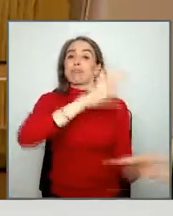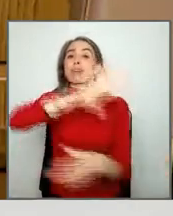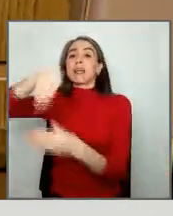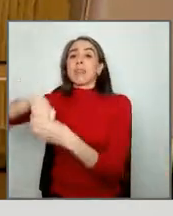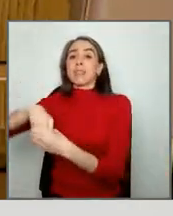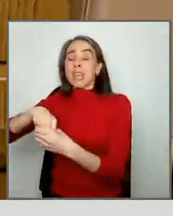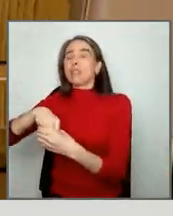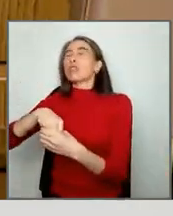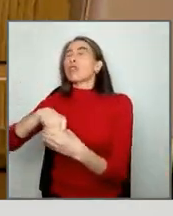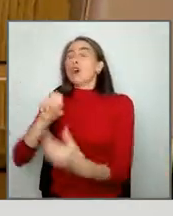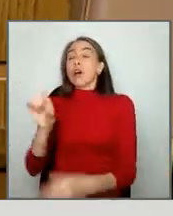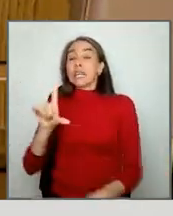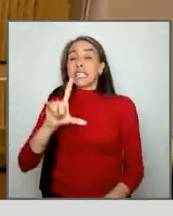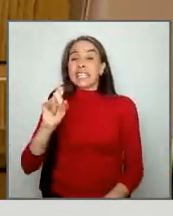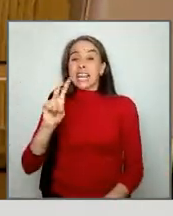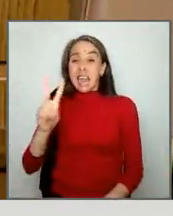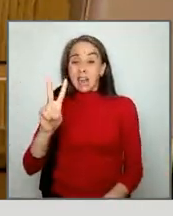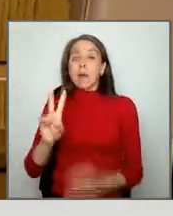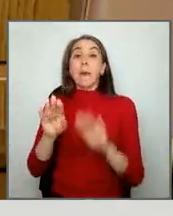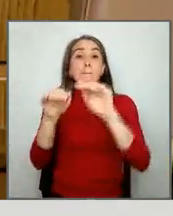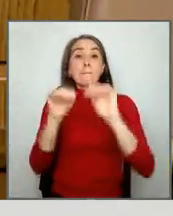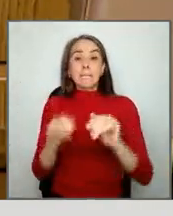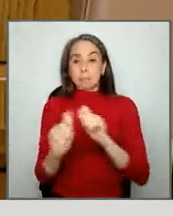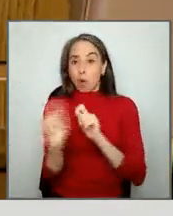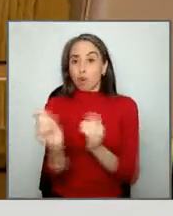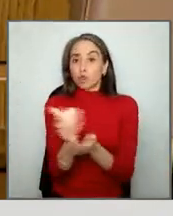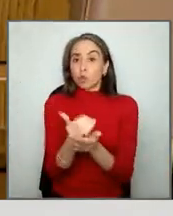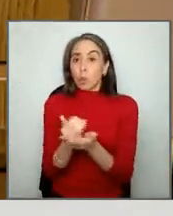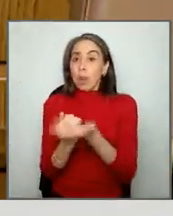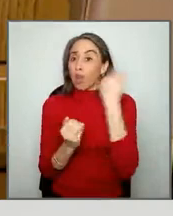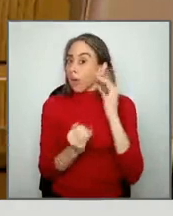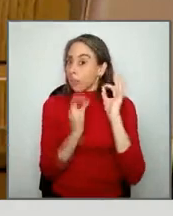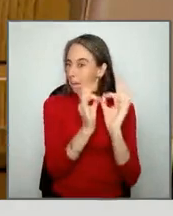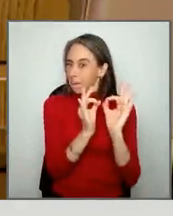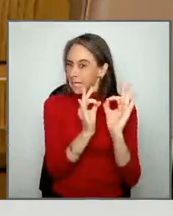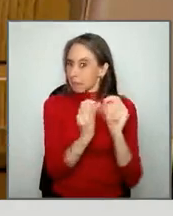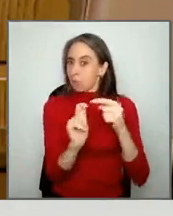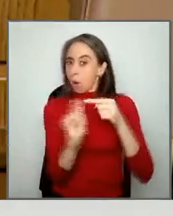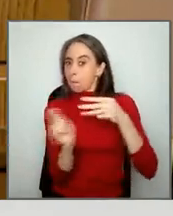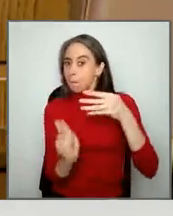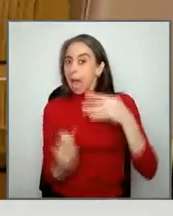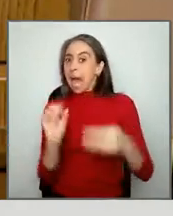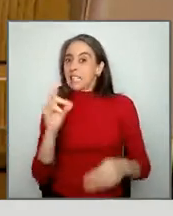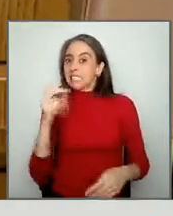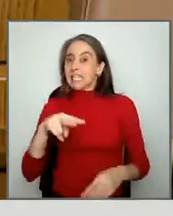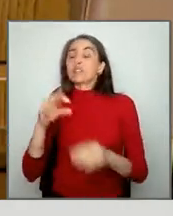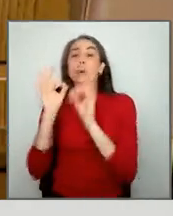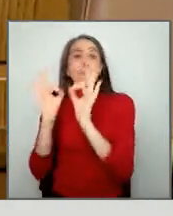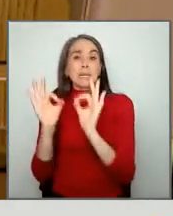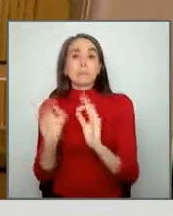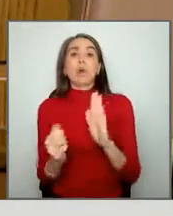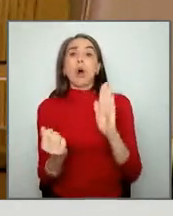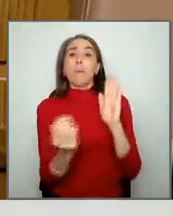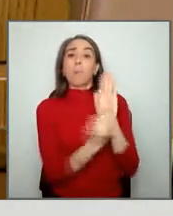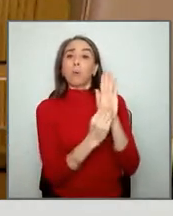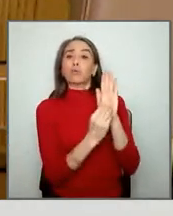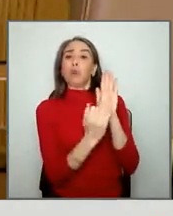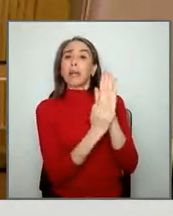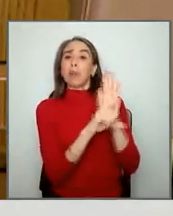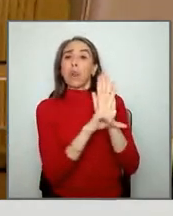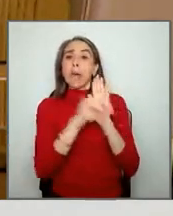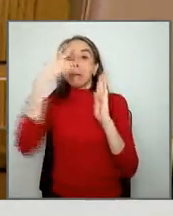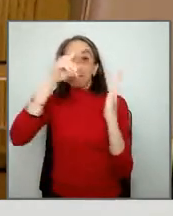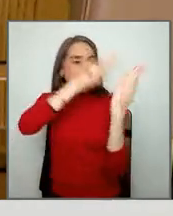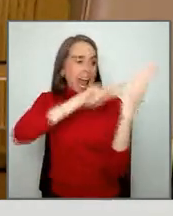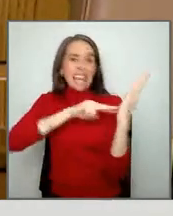asignaciones hacia los asistentes de la educación lo que debido a una mala interpretación jurídica se encontraba en riesgo poniendo en